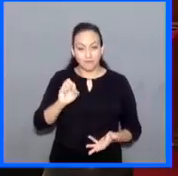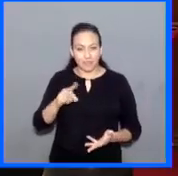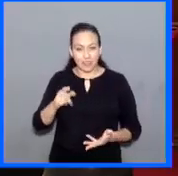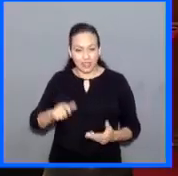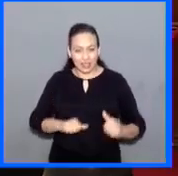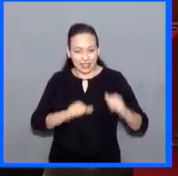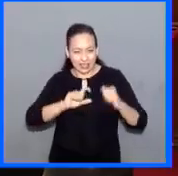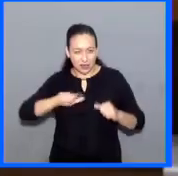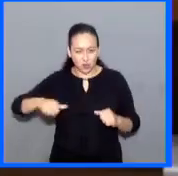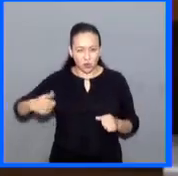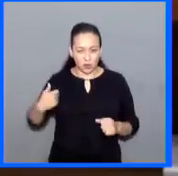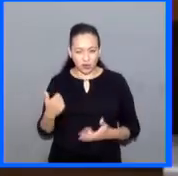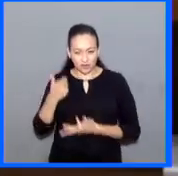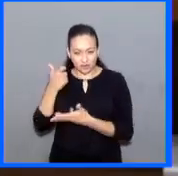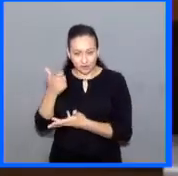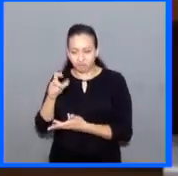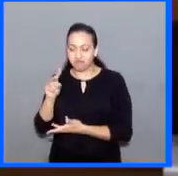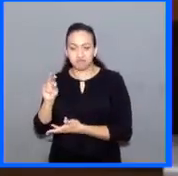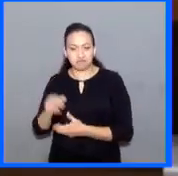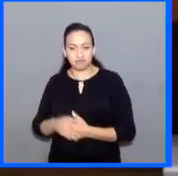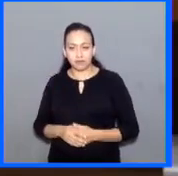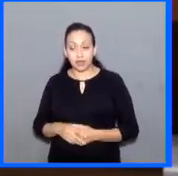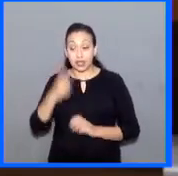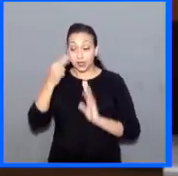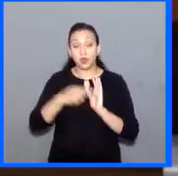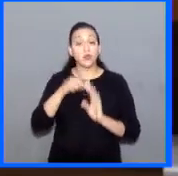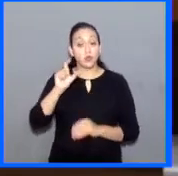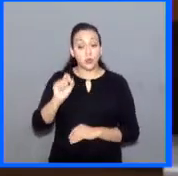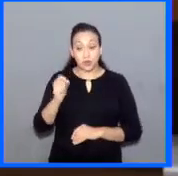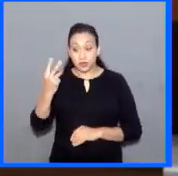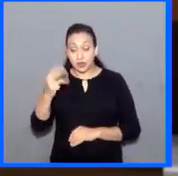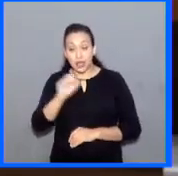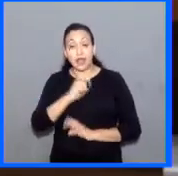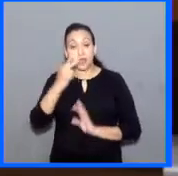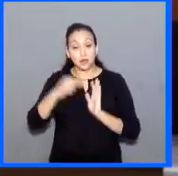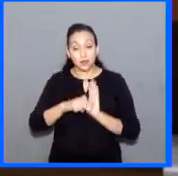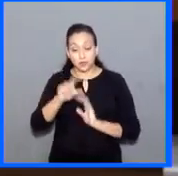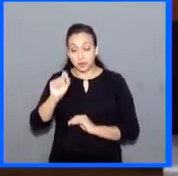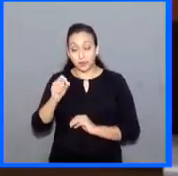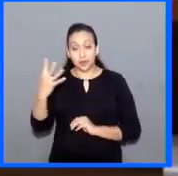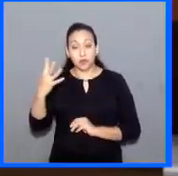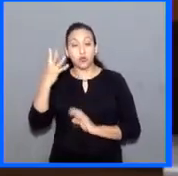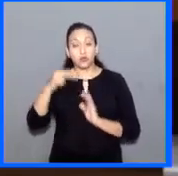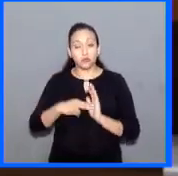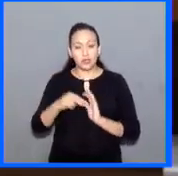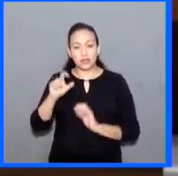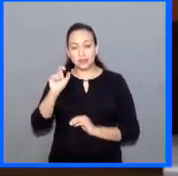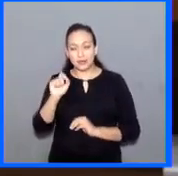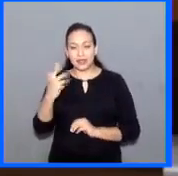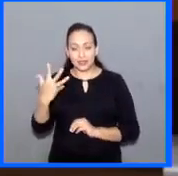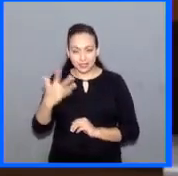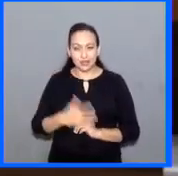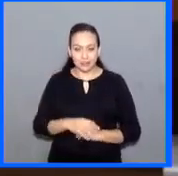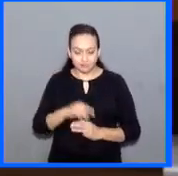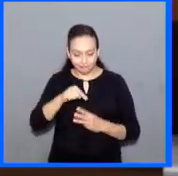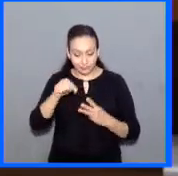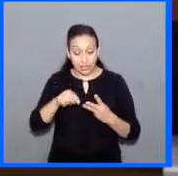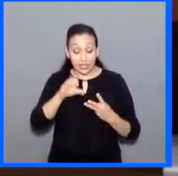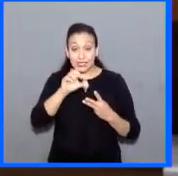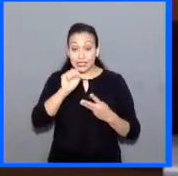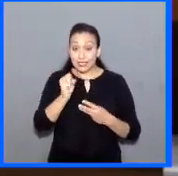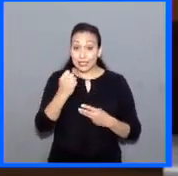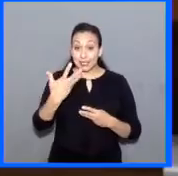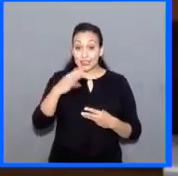era el fideicomiso. En el 2023, 2024, 2025 se ha dado el 65%